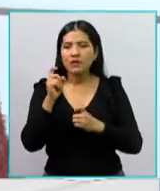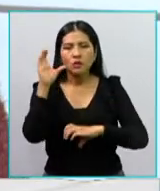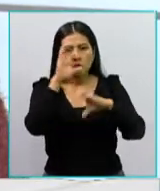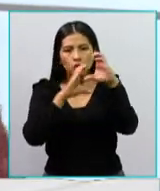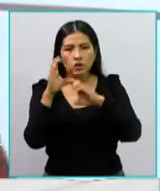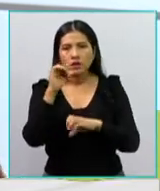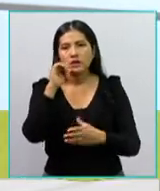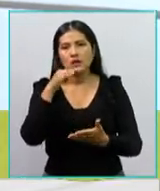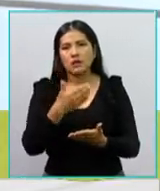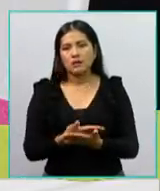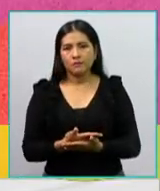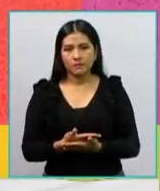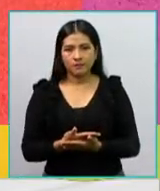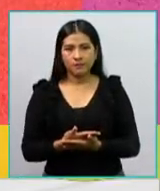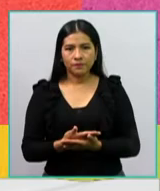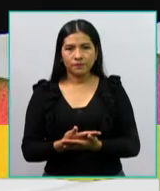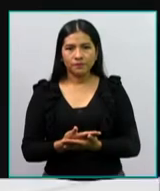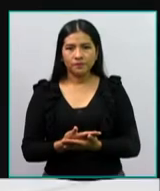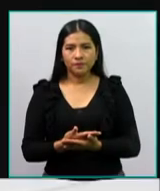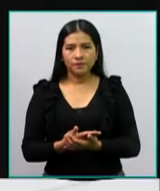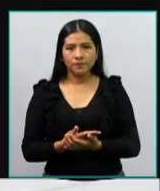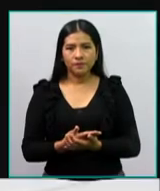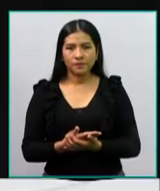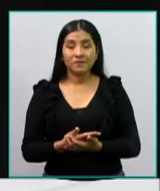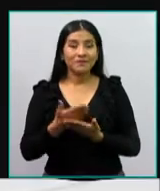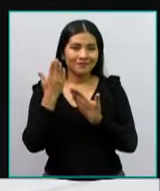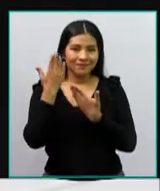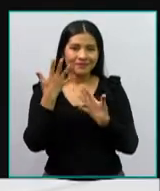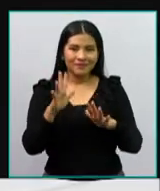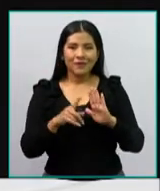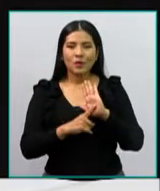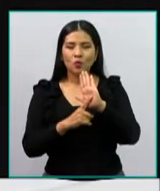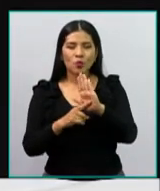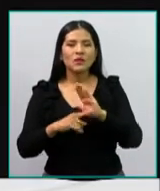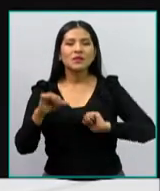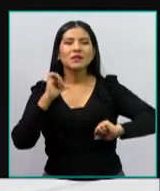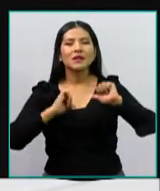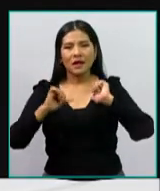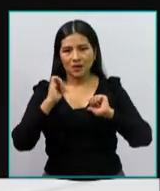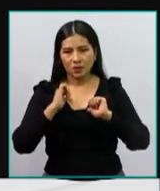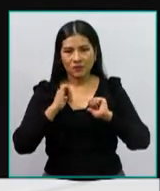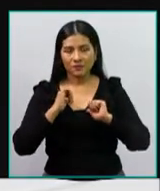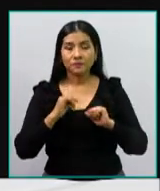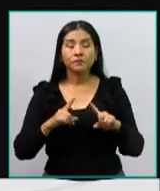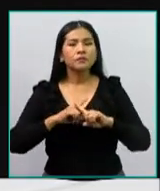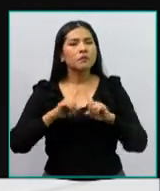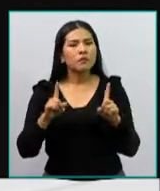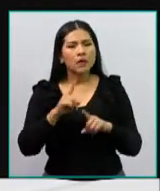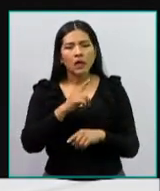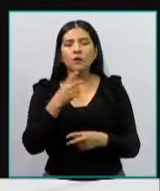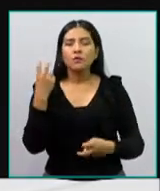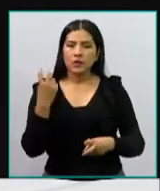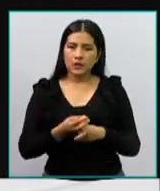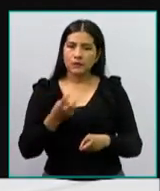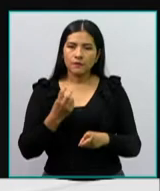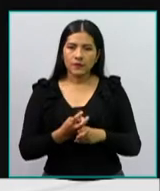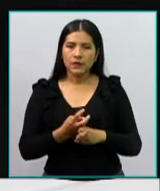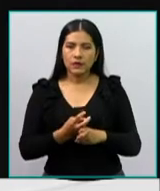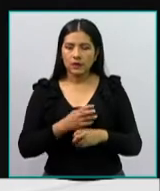ayúdenme a buscarla. Como ya decía, ¿no? Es difícil, pero todo se